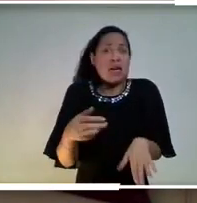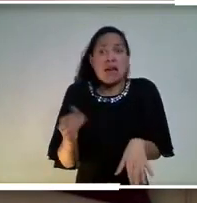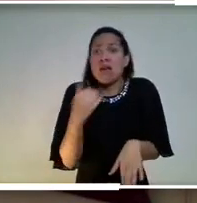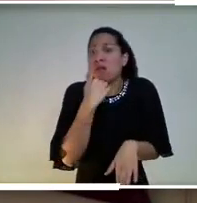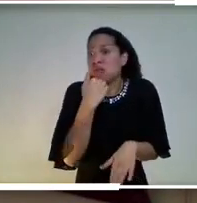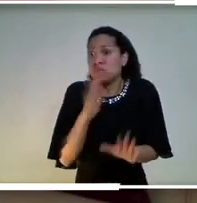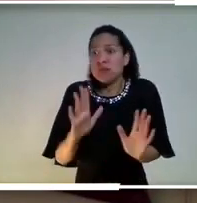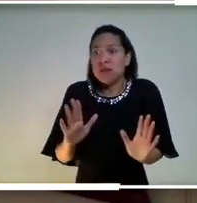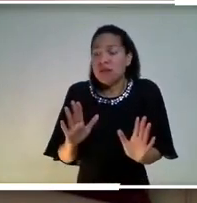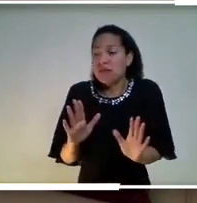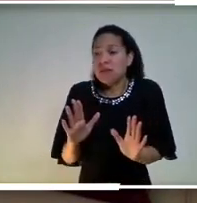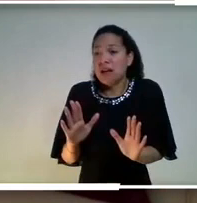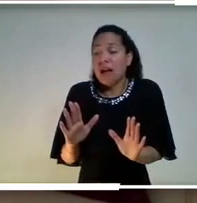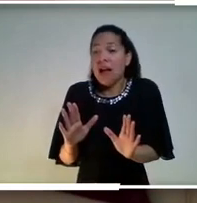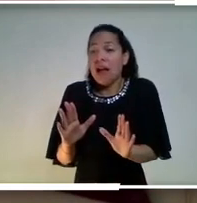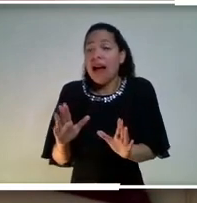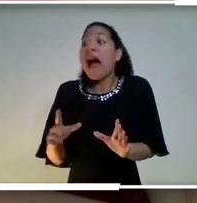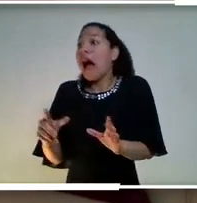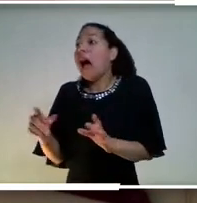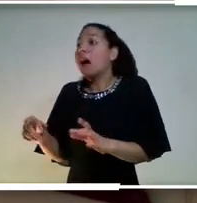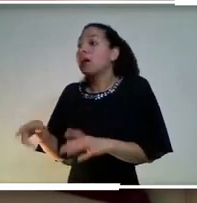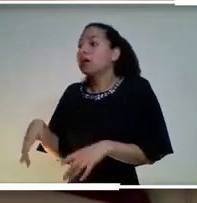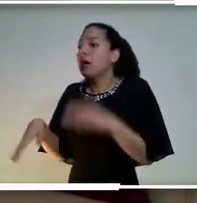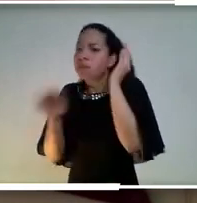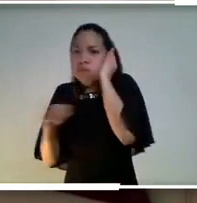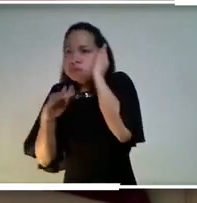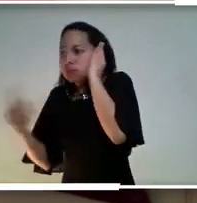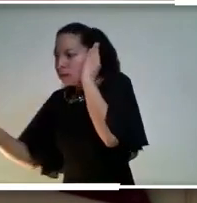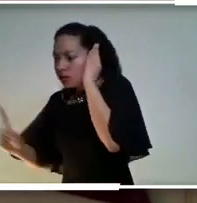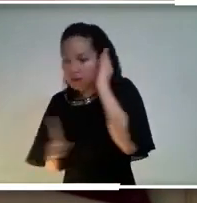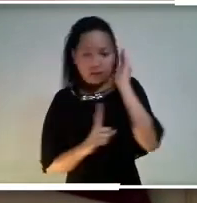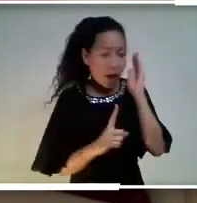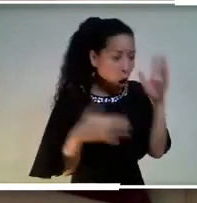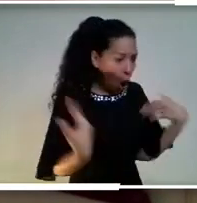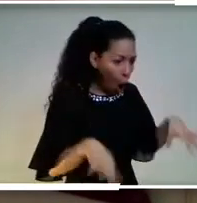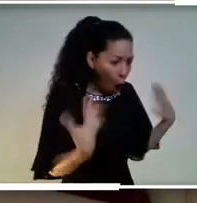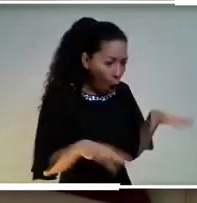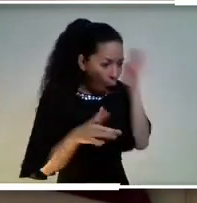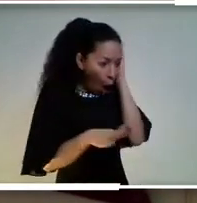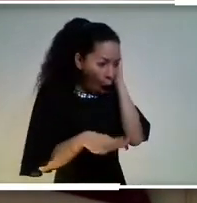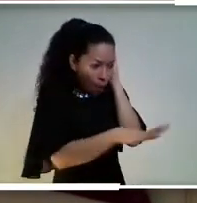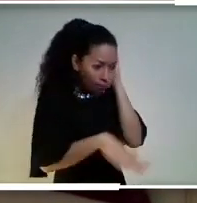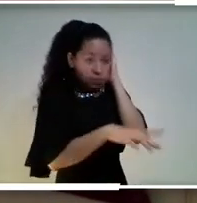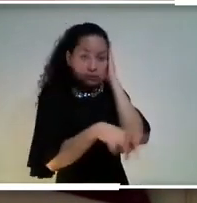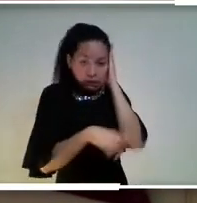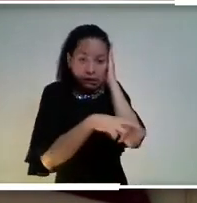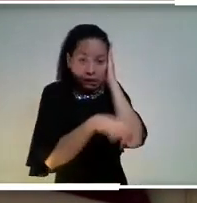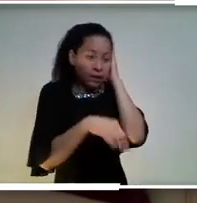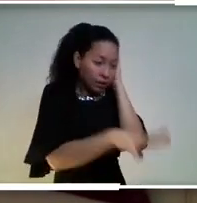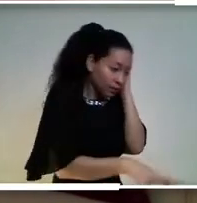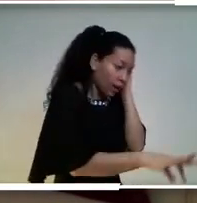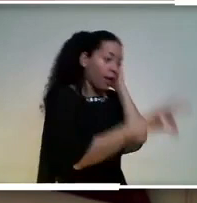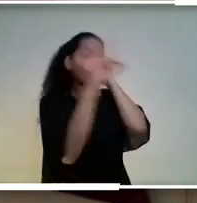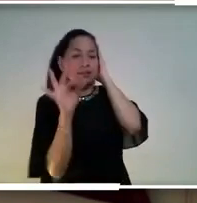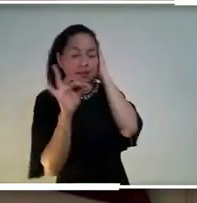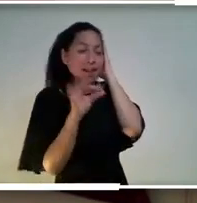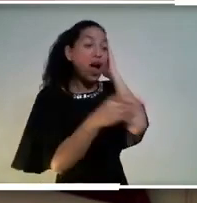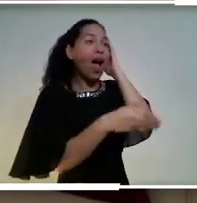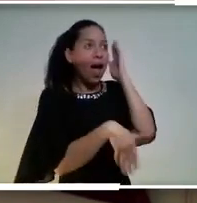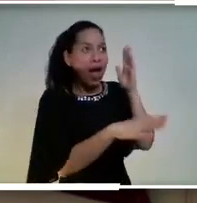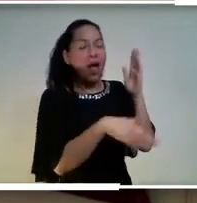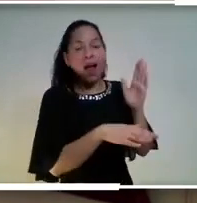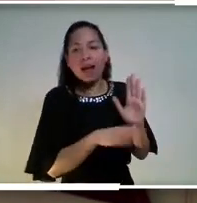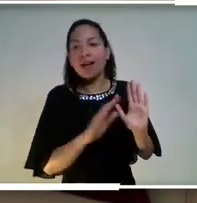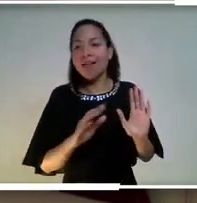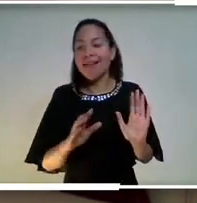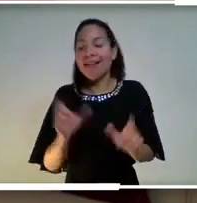generalmente el dicho que ya entró y pero por cinco minutos escucharon esa frase quedó muy bien grabada